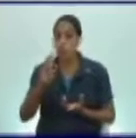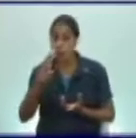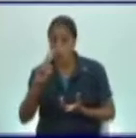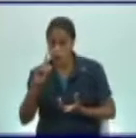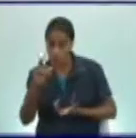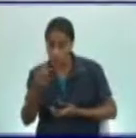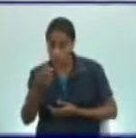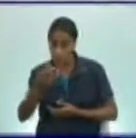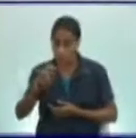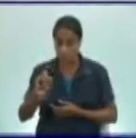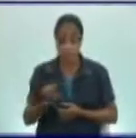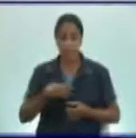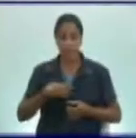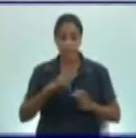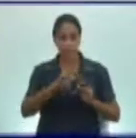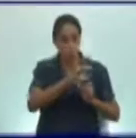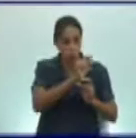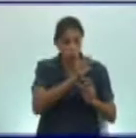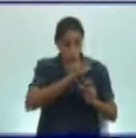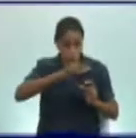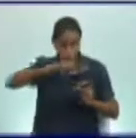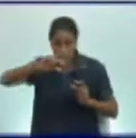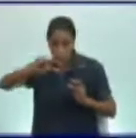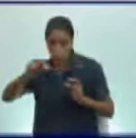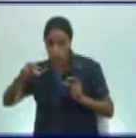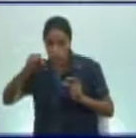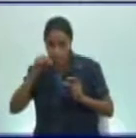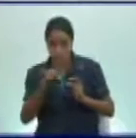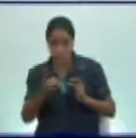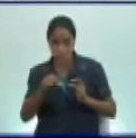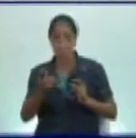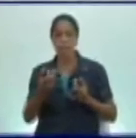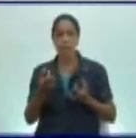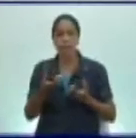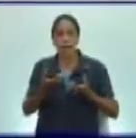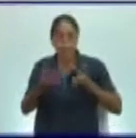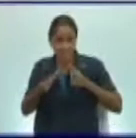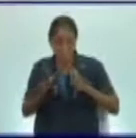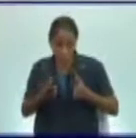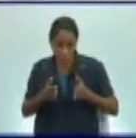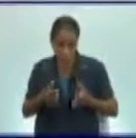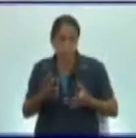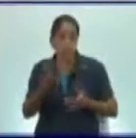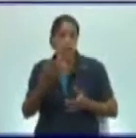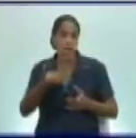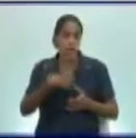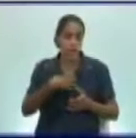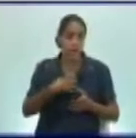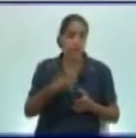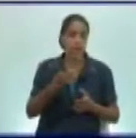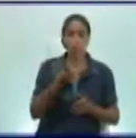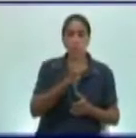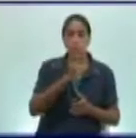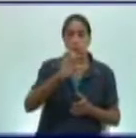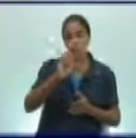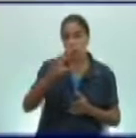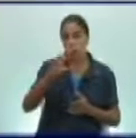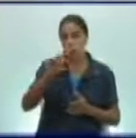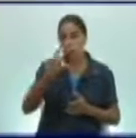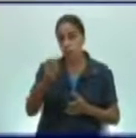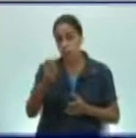un cordón nervioso, pero en posición ventral. Y en el caso de los cordados, están presentes en